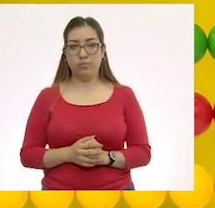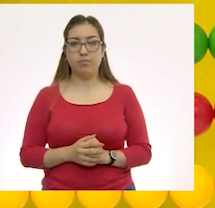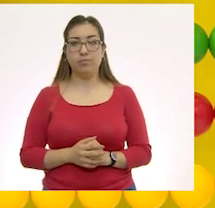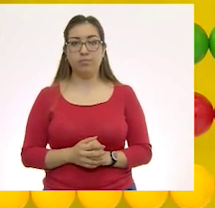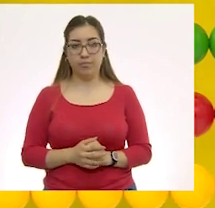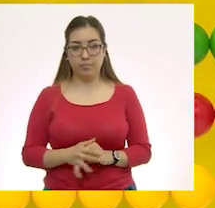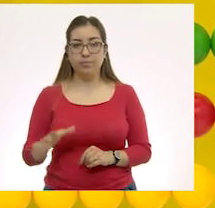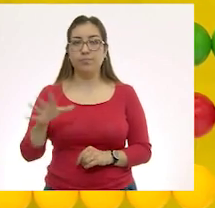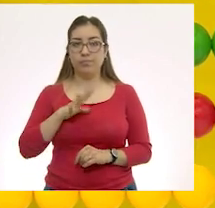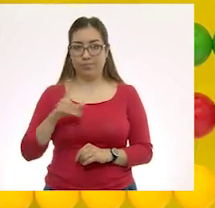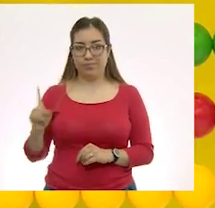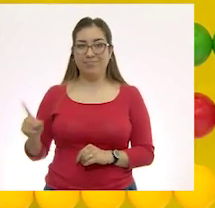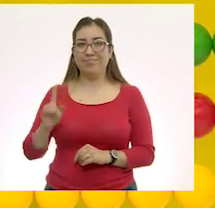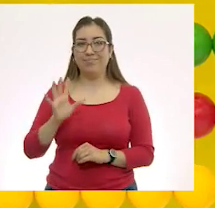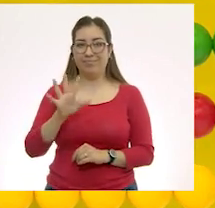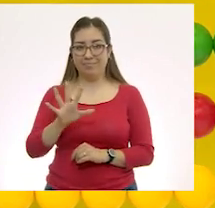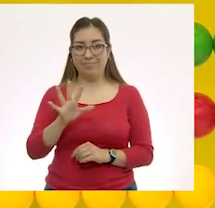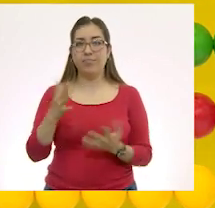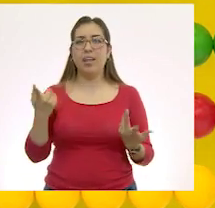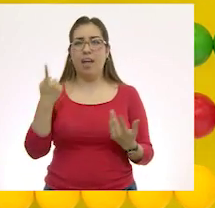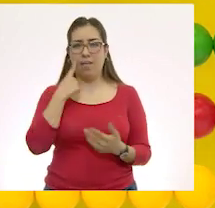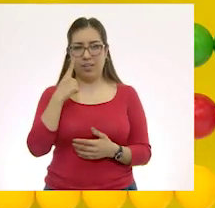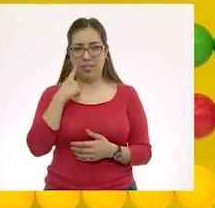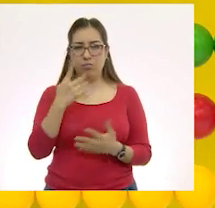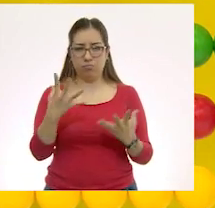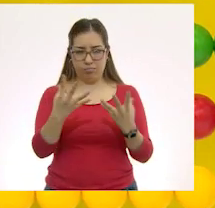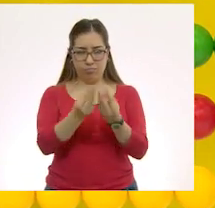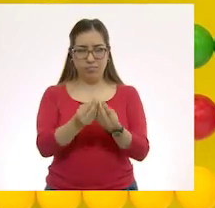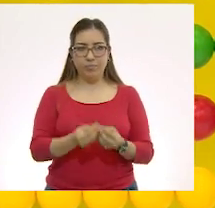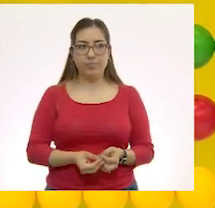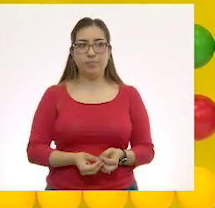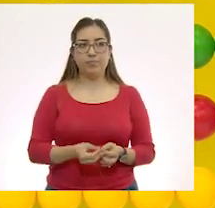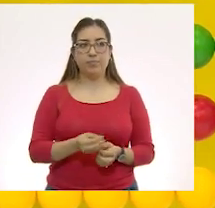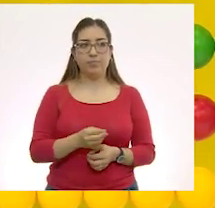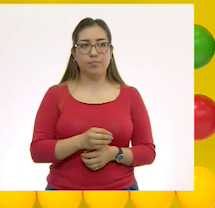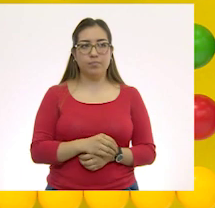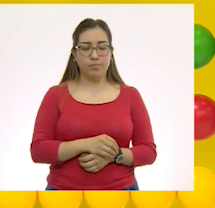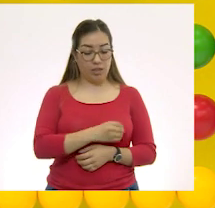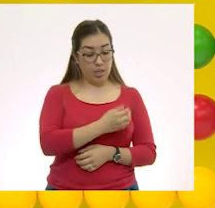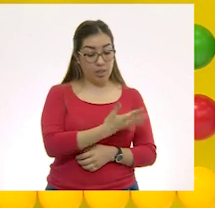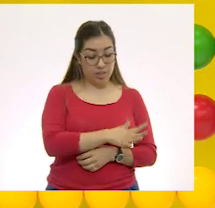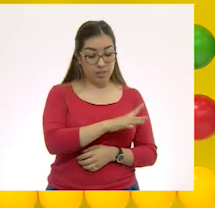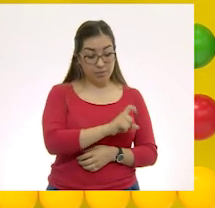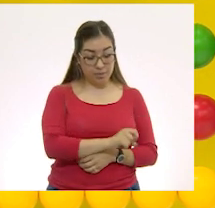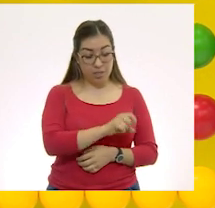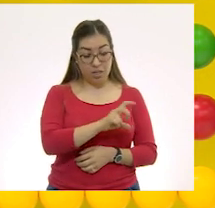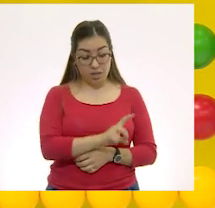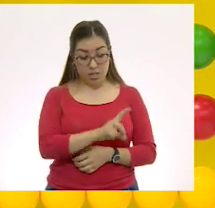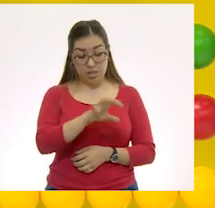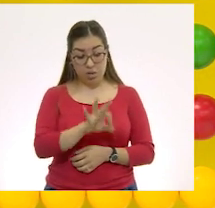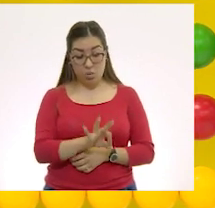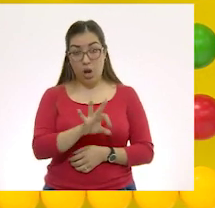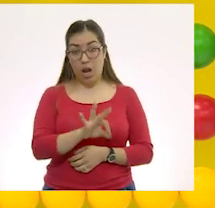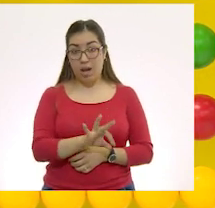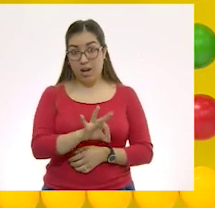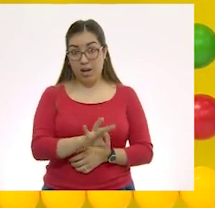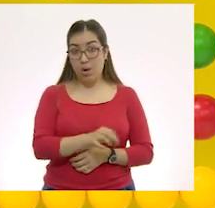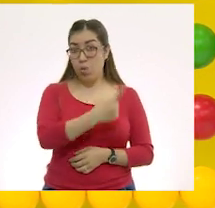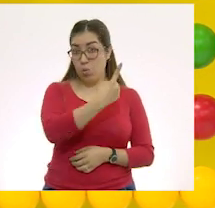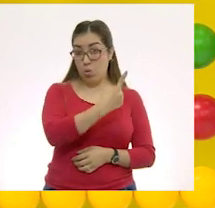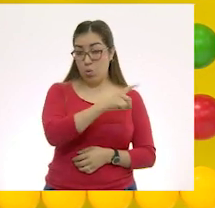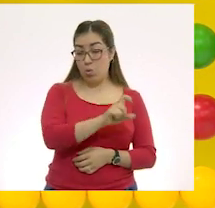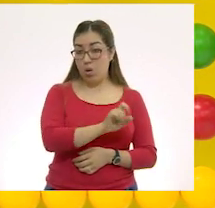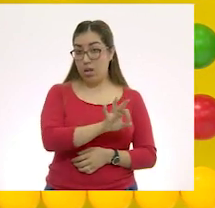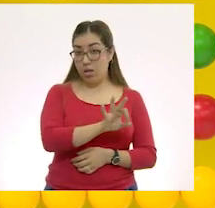ahí están las cinco hagamos la cuenta juntos 10 20 30 41